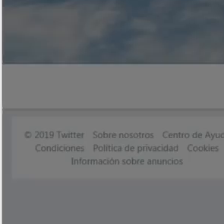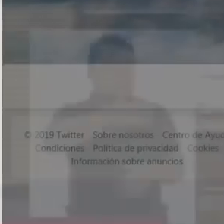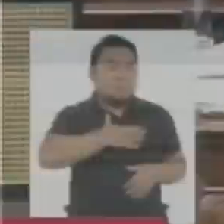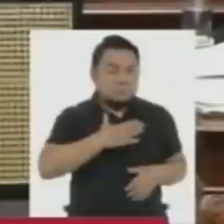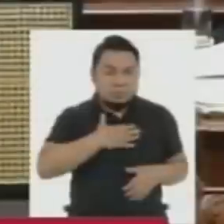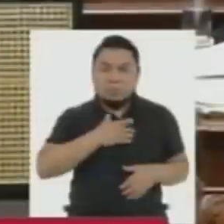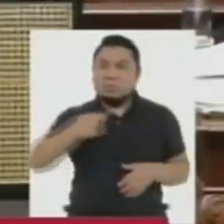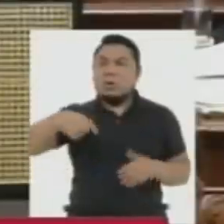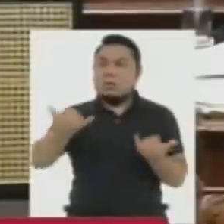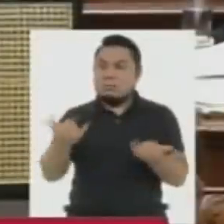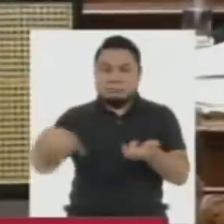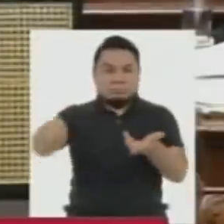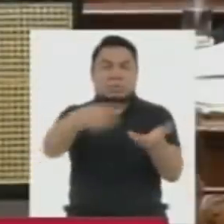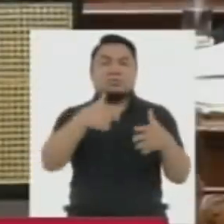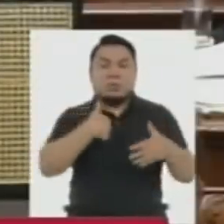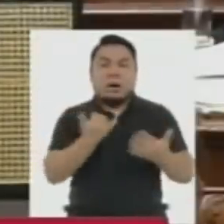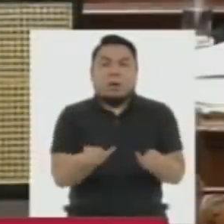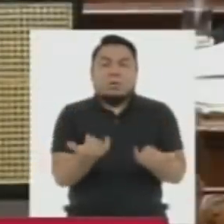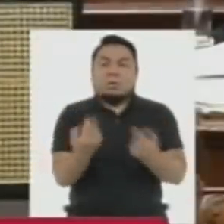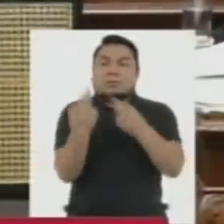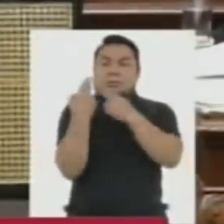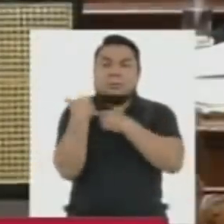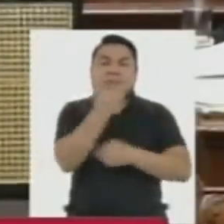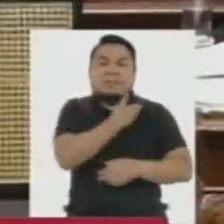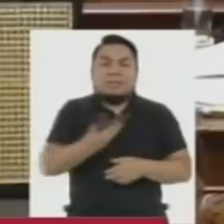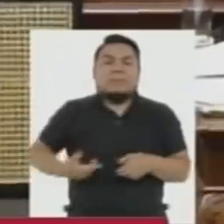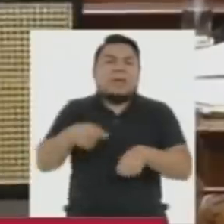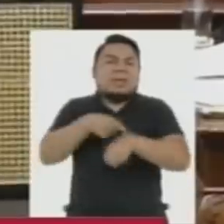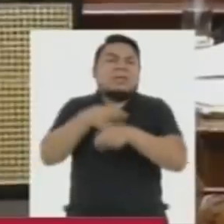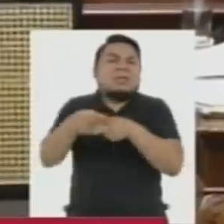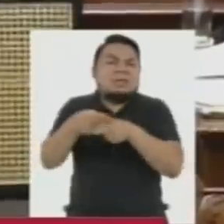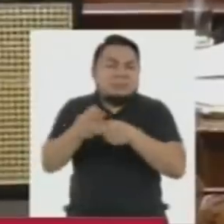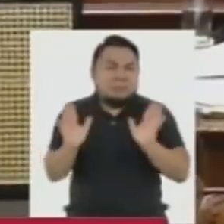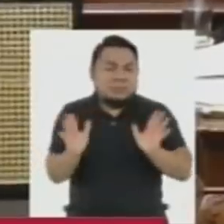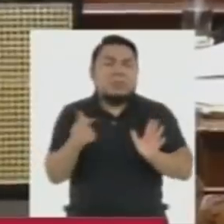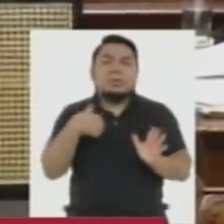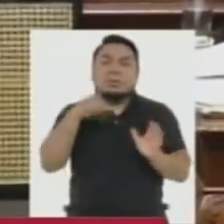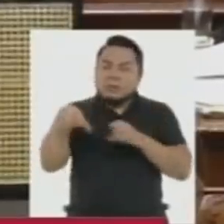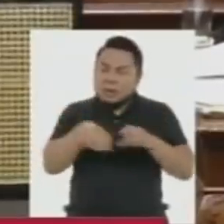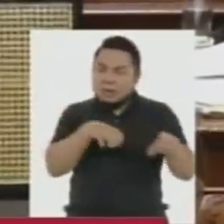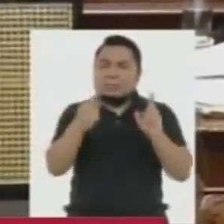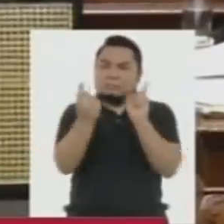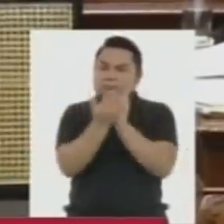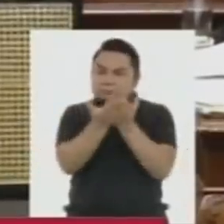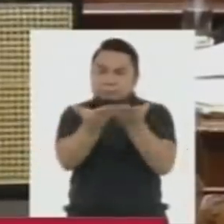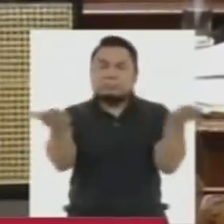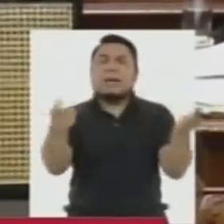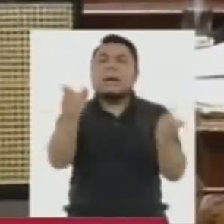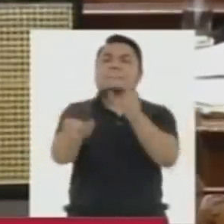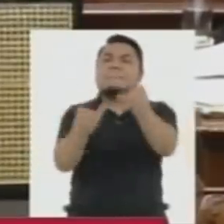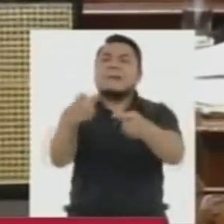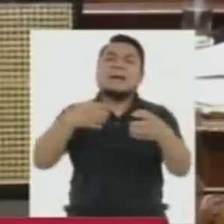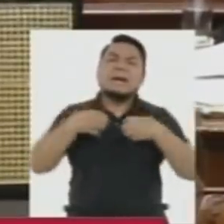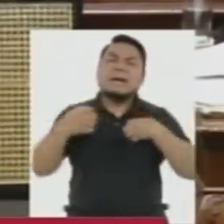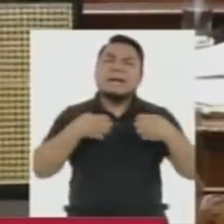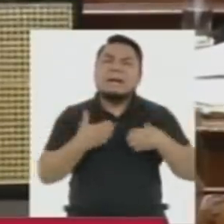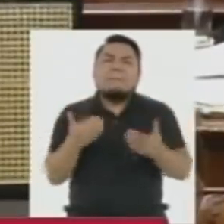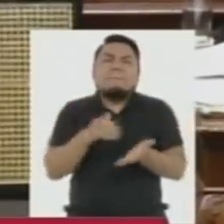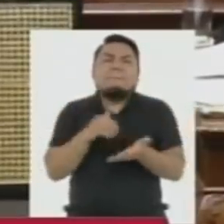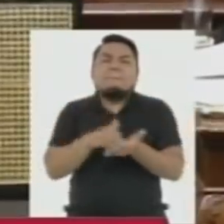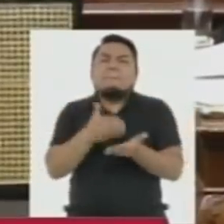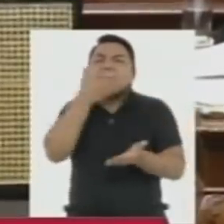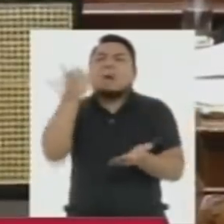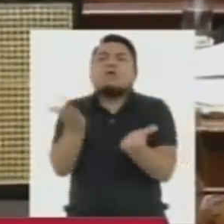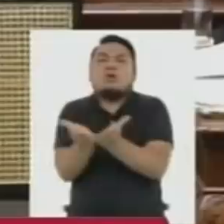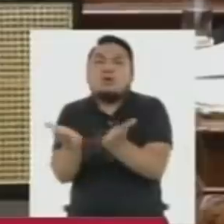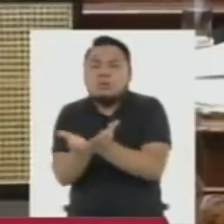este conflicto de poderes que hoy enfrenta parte del pleno puede el parlamento responde el presidente de la república quien horas antes anunció